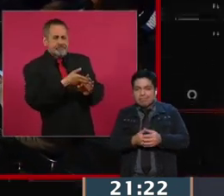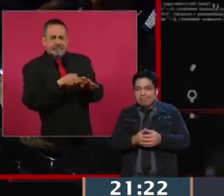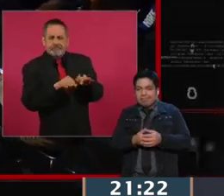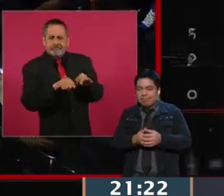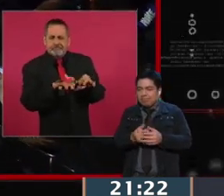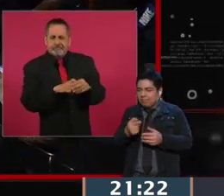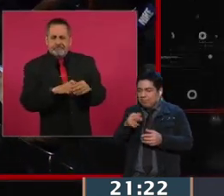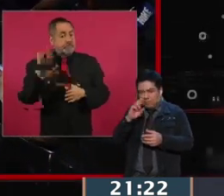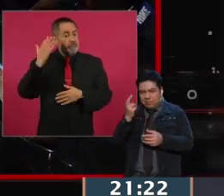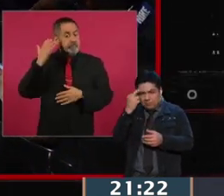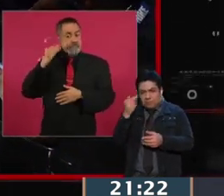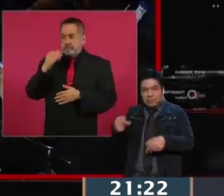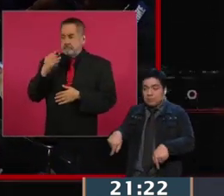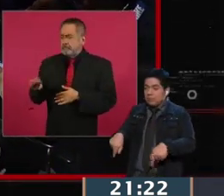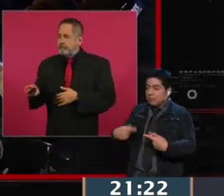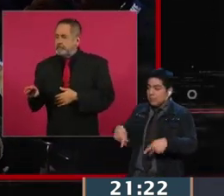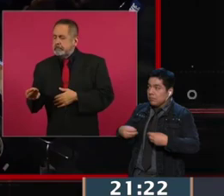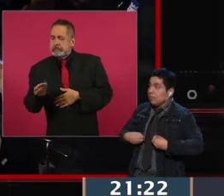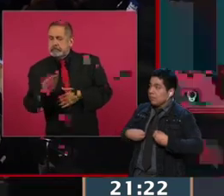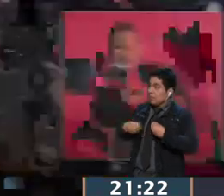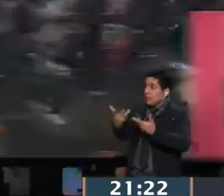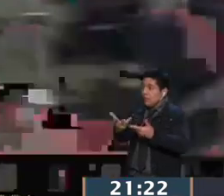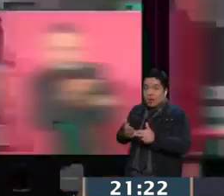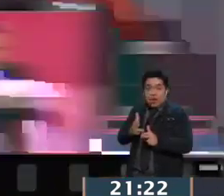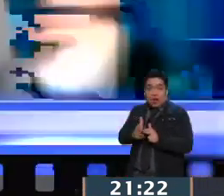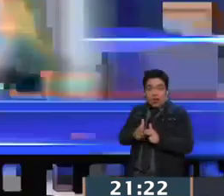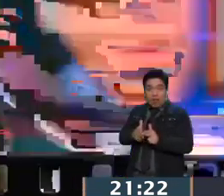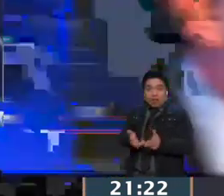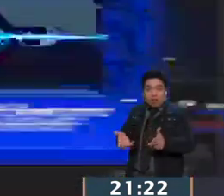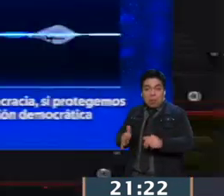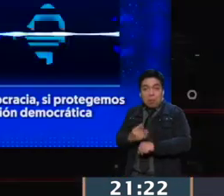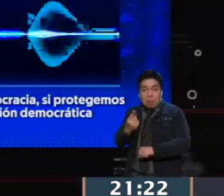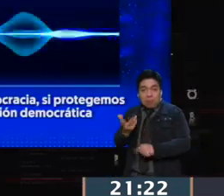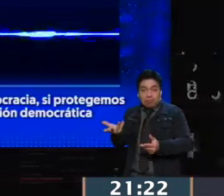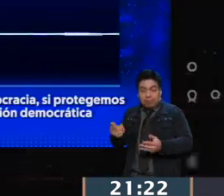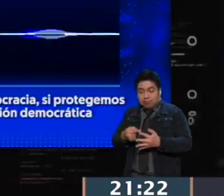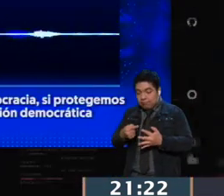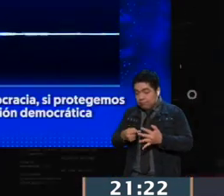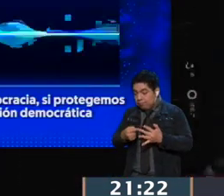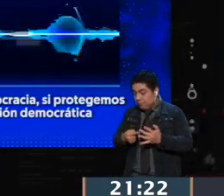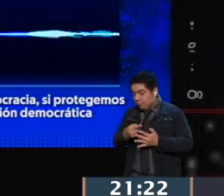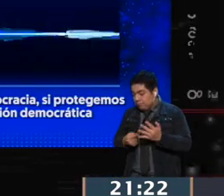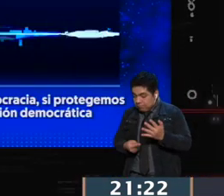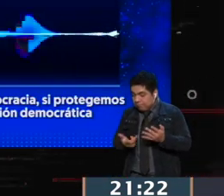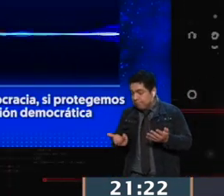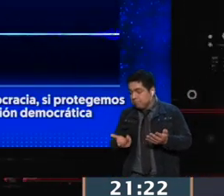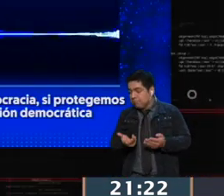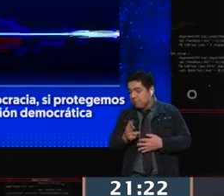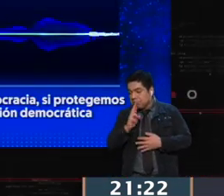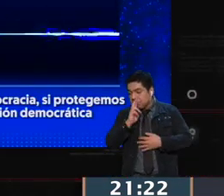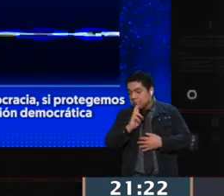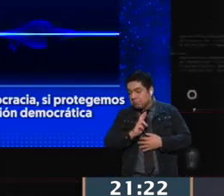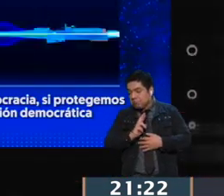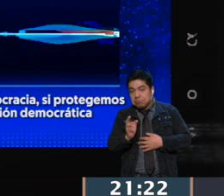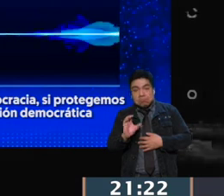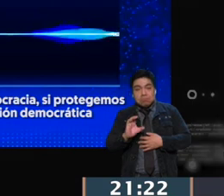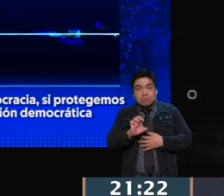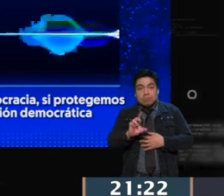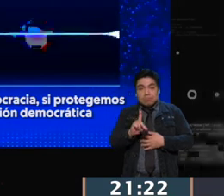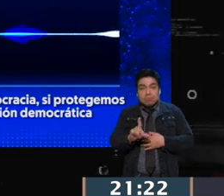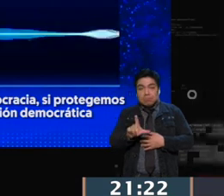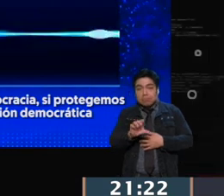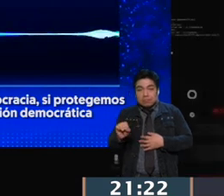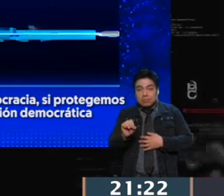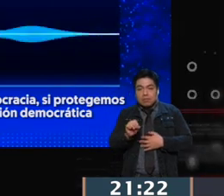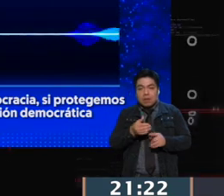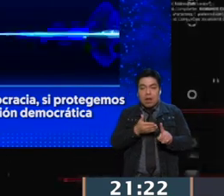le entregó los ferrocarriles nacionales. Sin responder a las preguntas, Ernesto Zedillo desvió